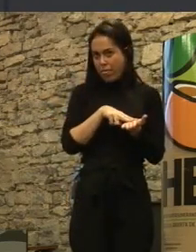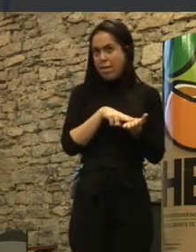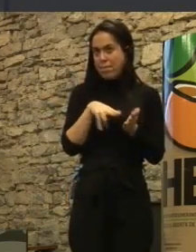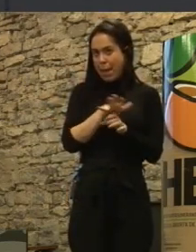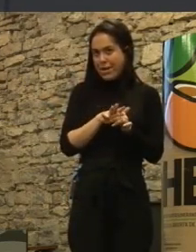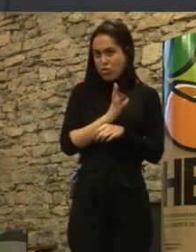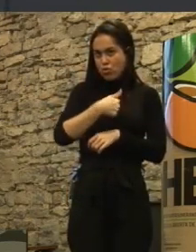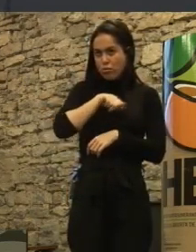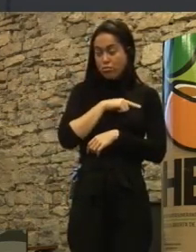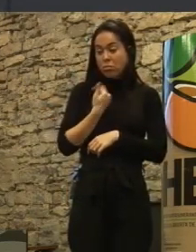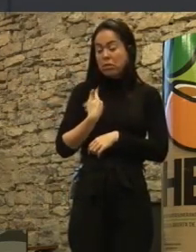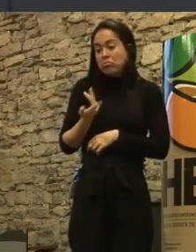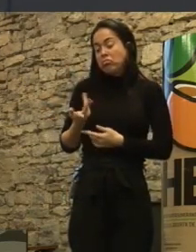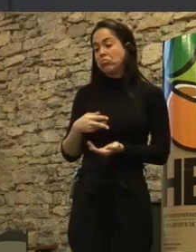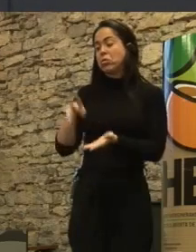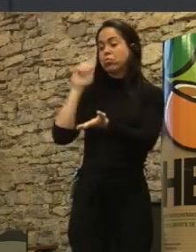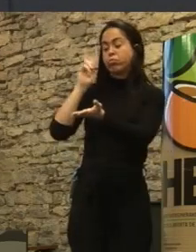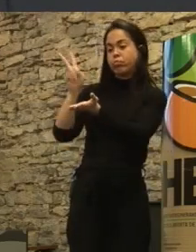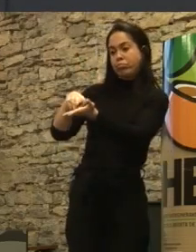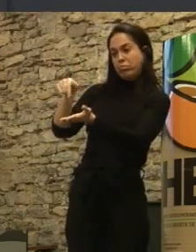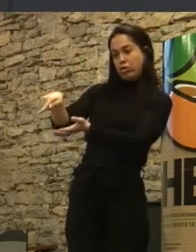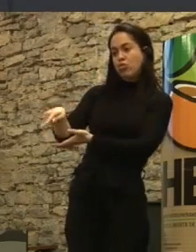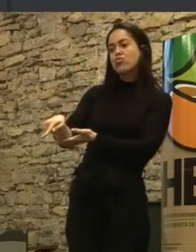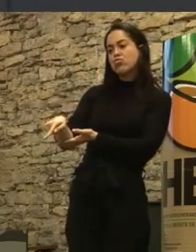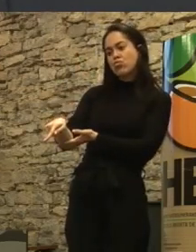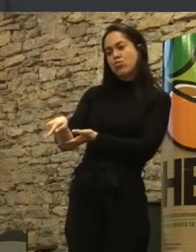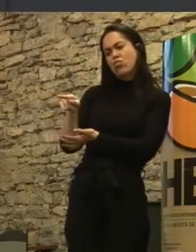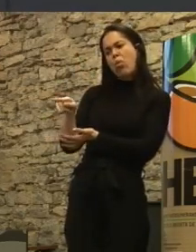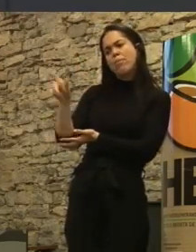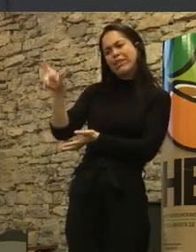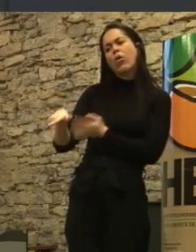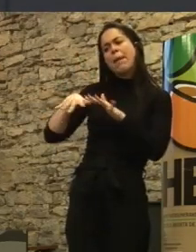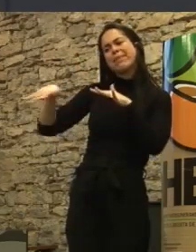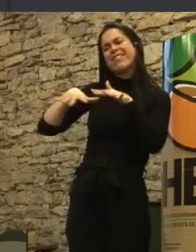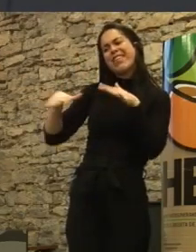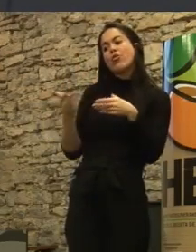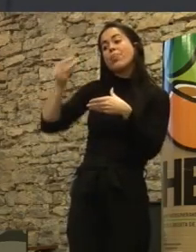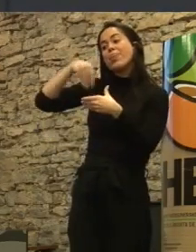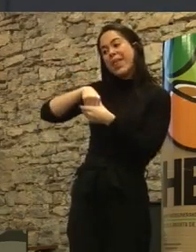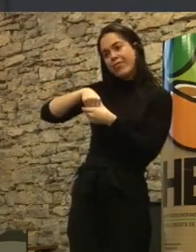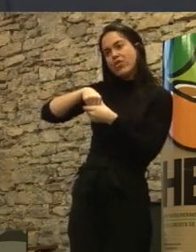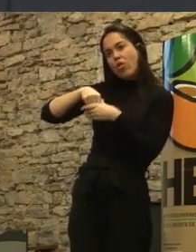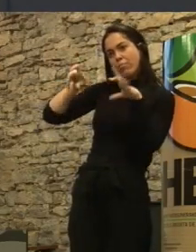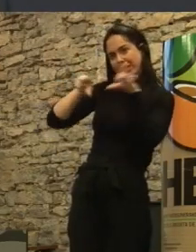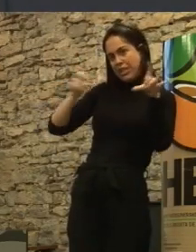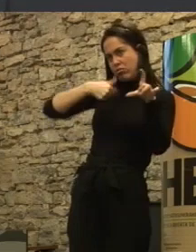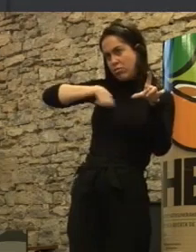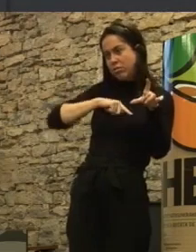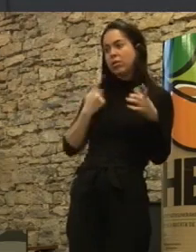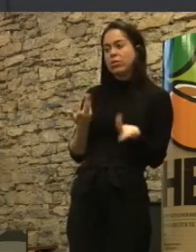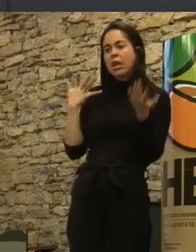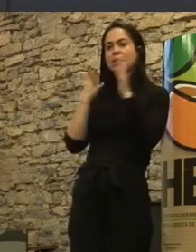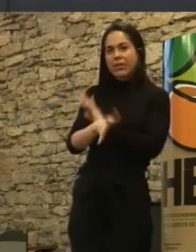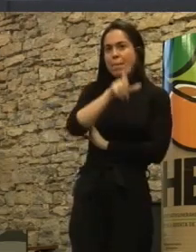tanto, alguien dice, eres un emprendedor social de Ashoka, la gente que lo sabe, sabe que esta persona ha pasado por una serie